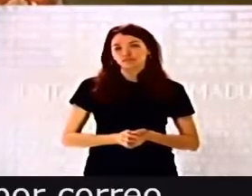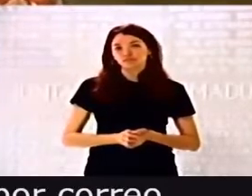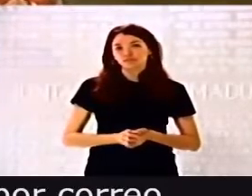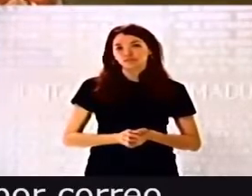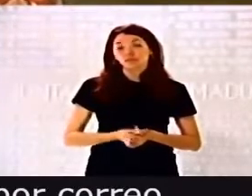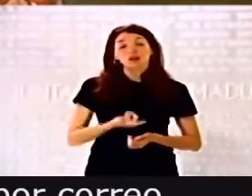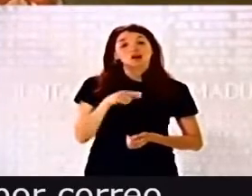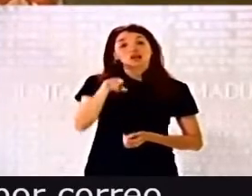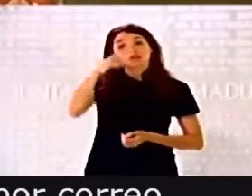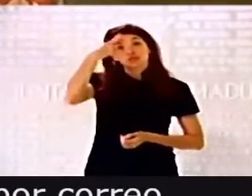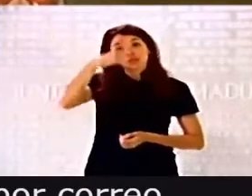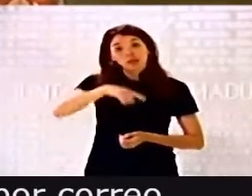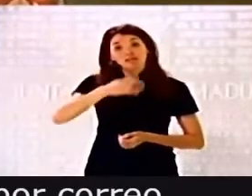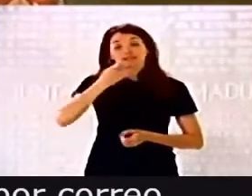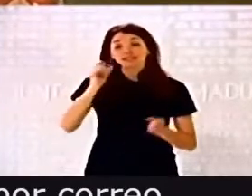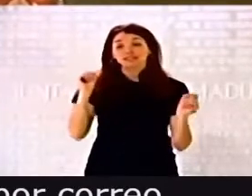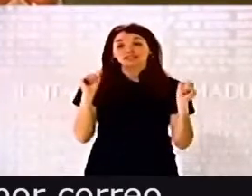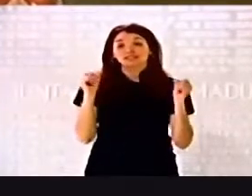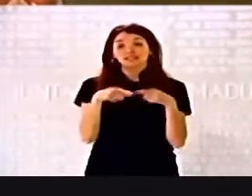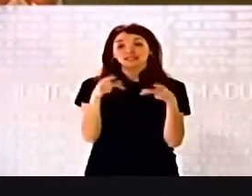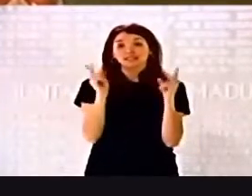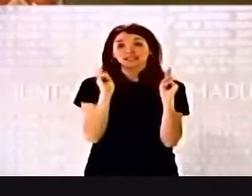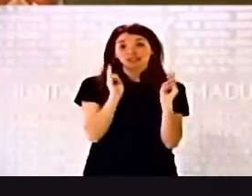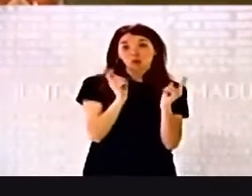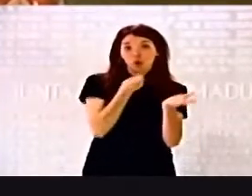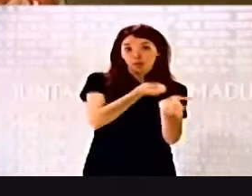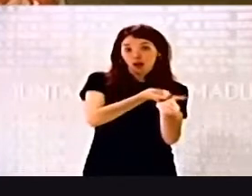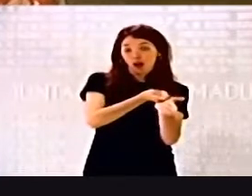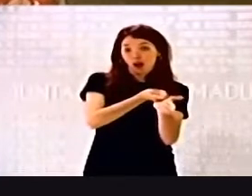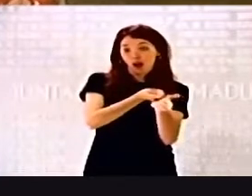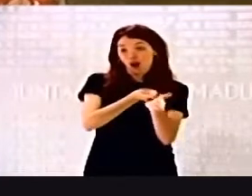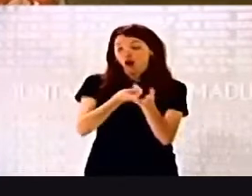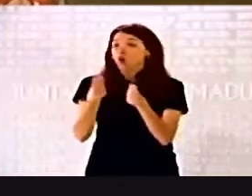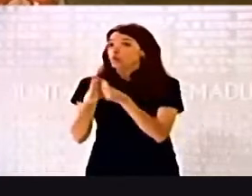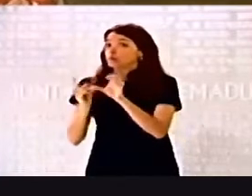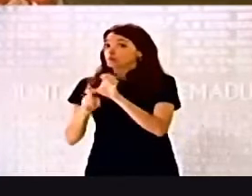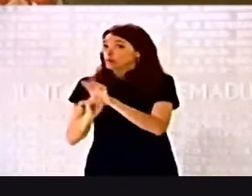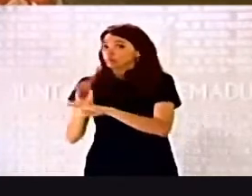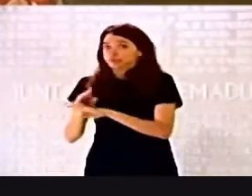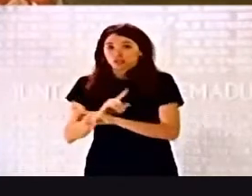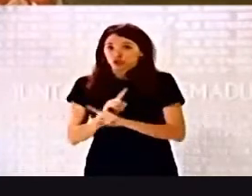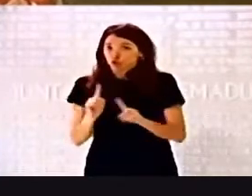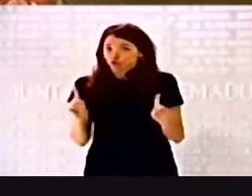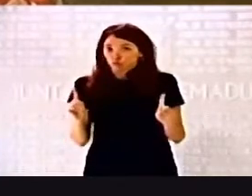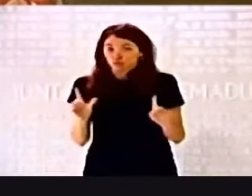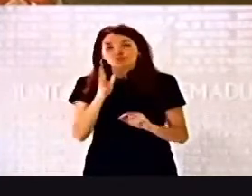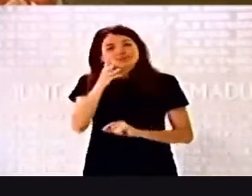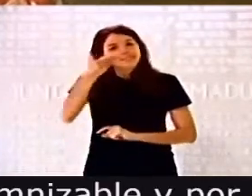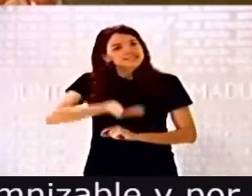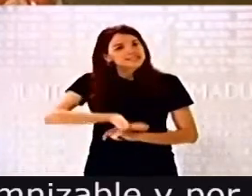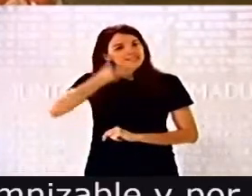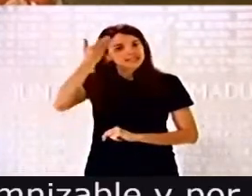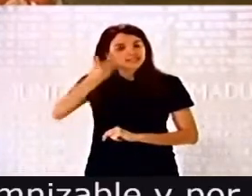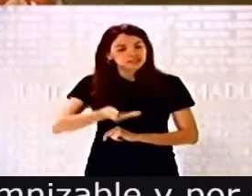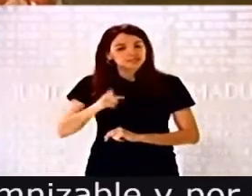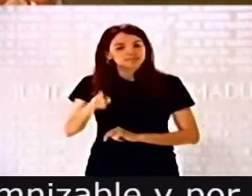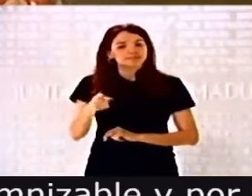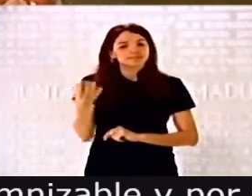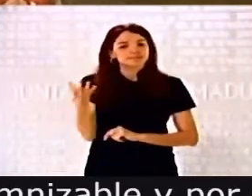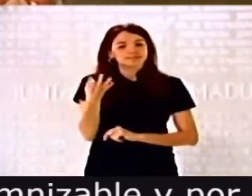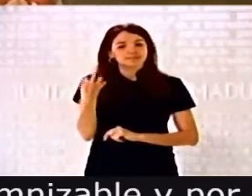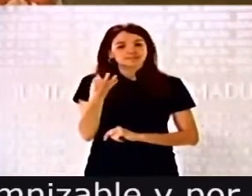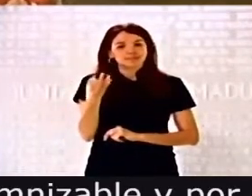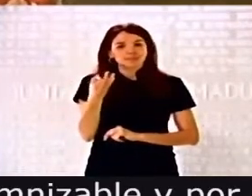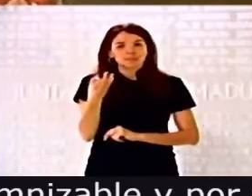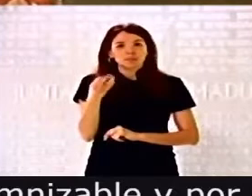que es asegurable no es indemnizable y por eso es muy importante la